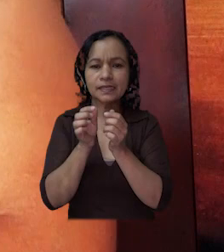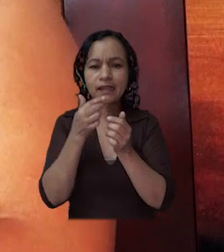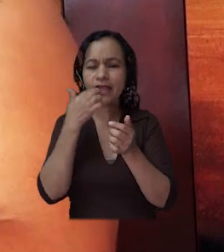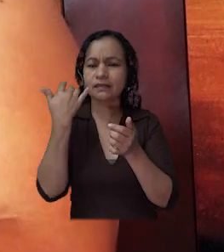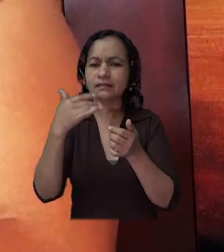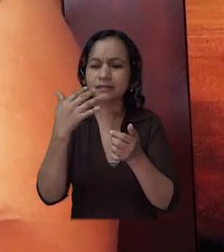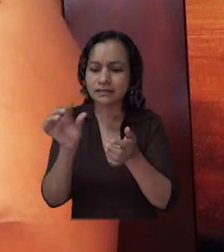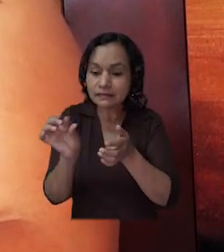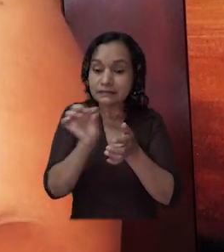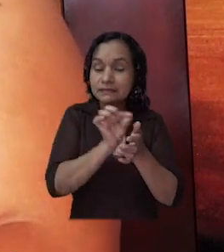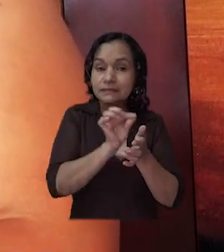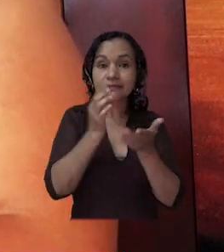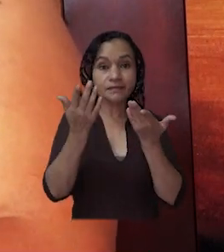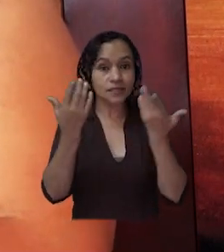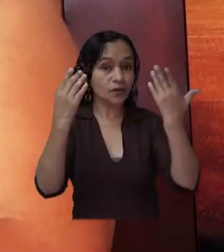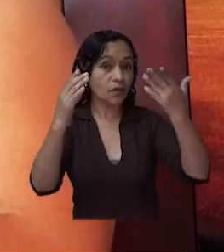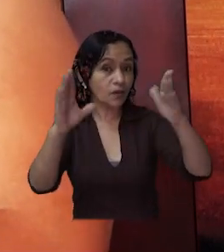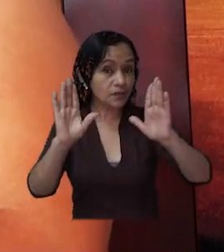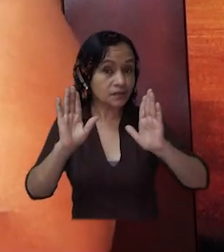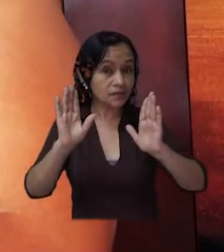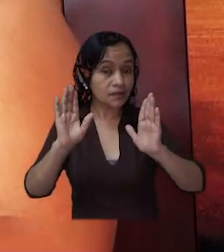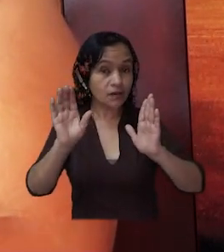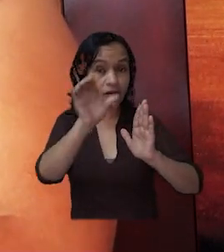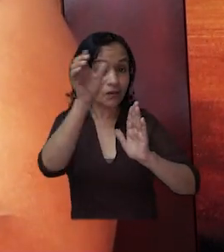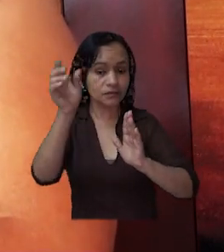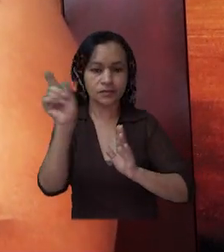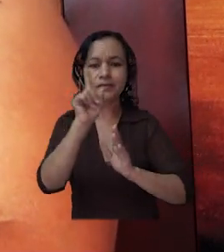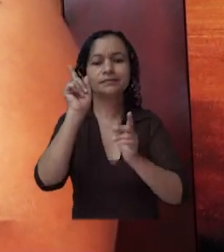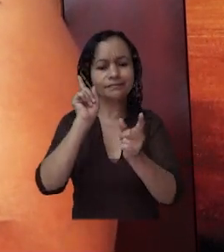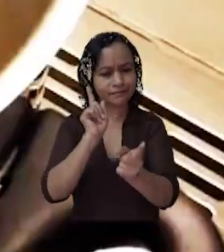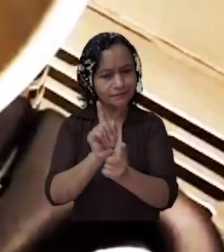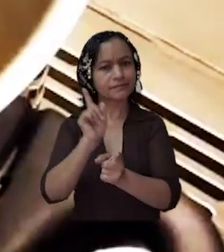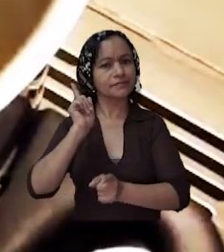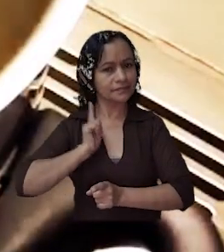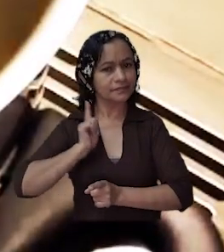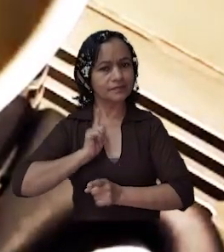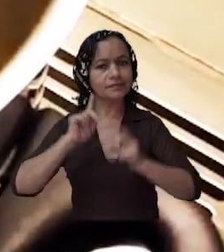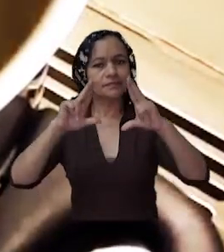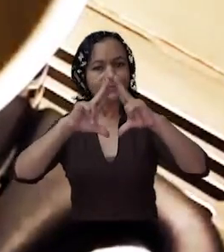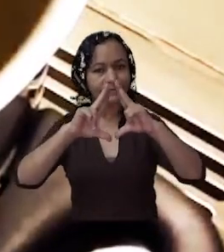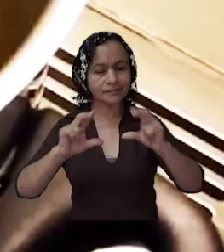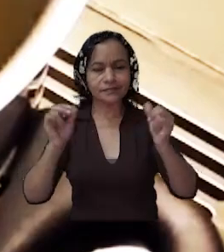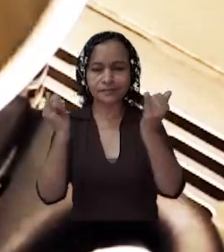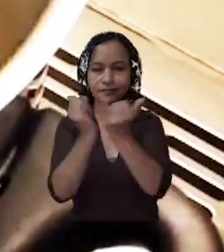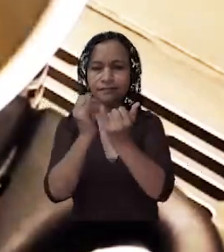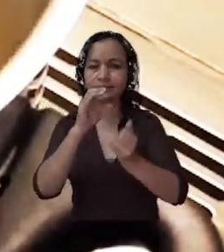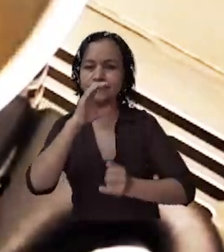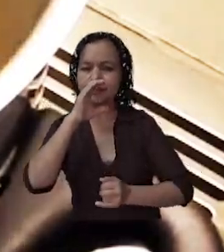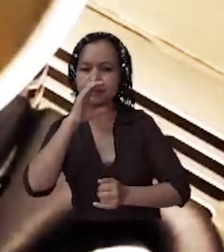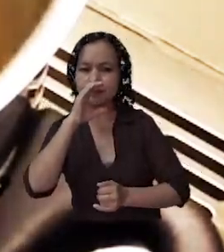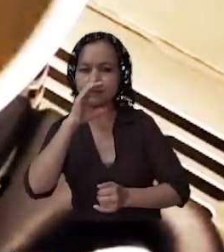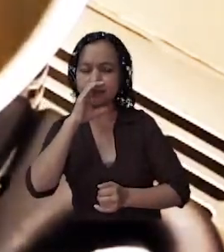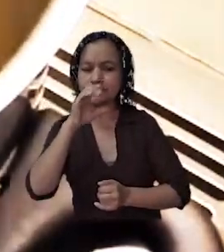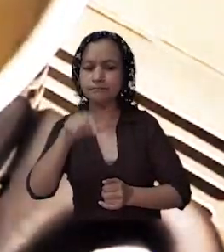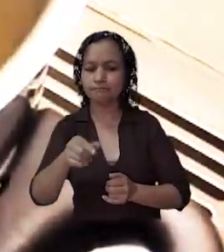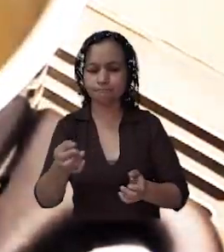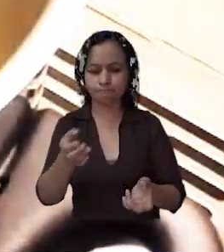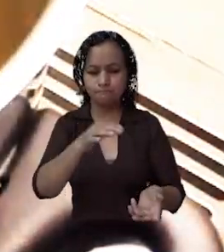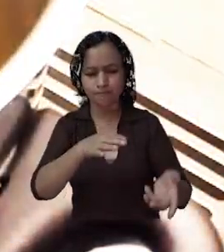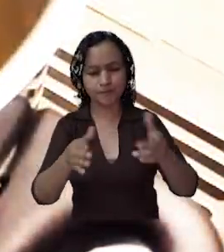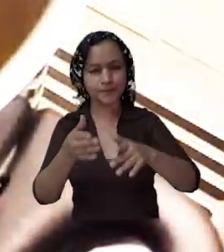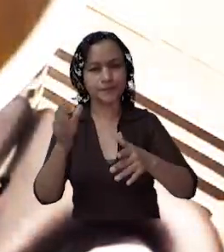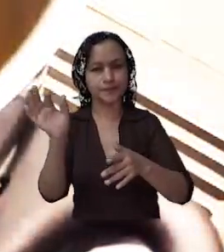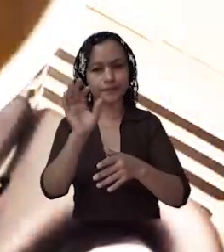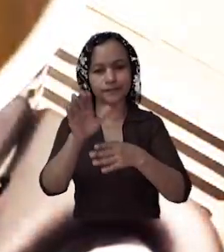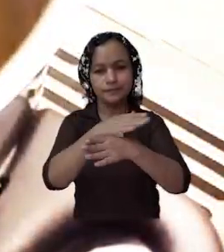Entonces no son productos que no los vamos a encontrar. Igual el cerdo se puede hacer con este